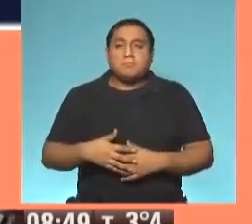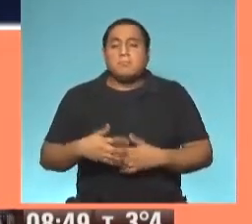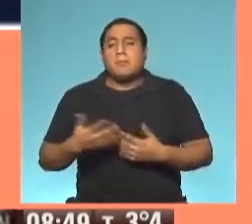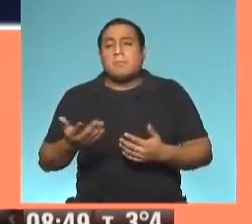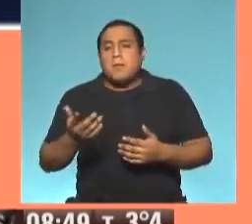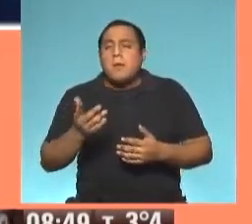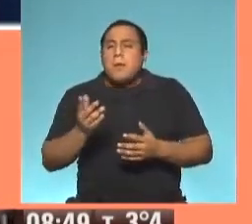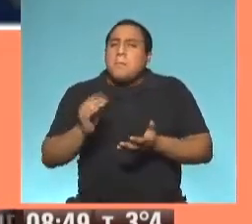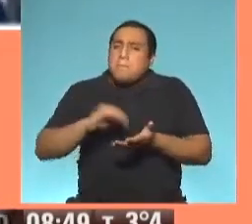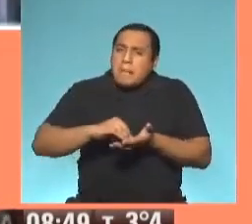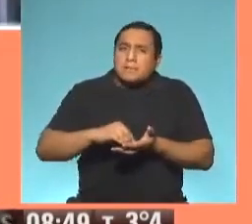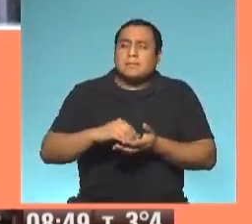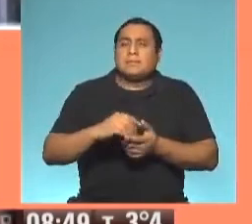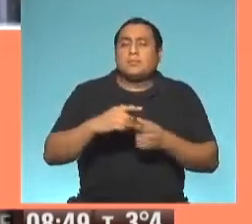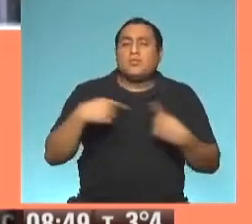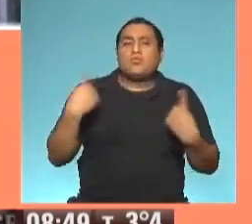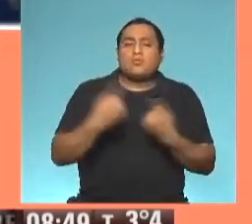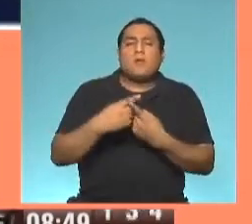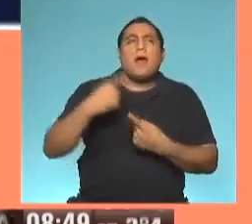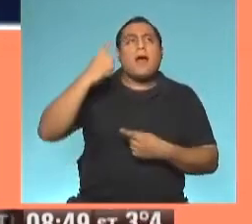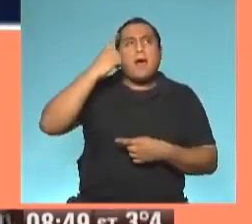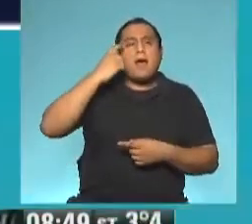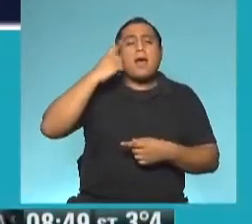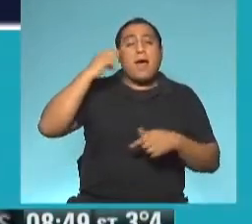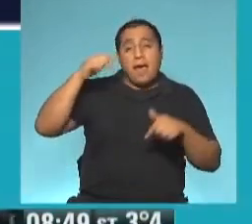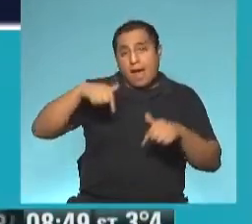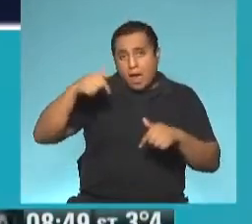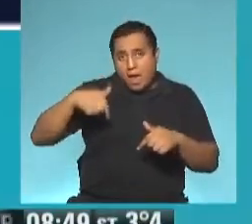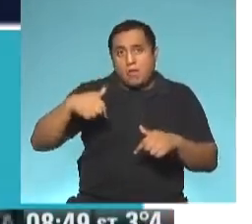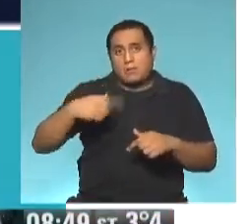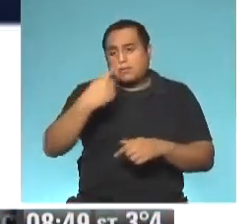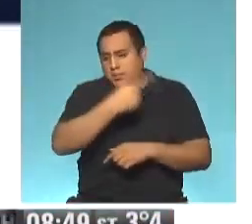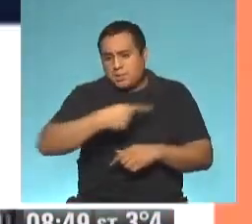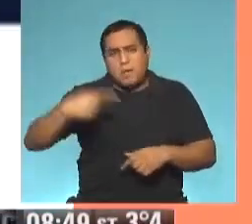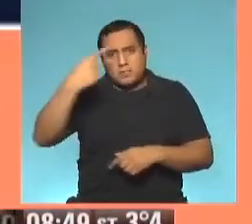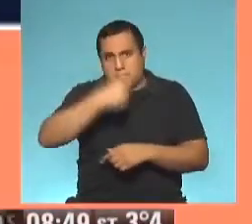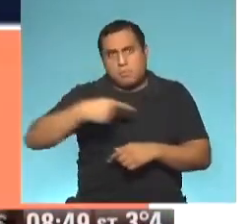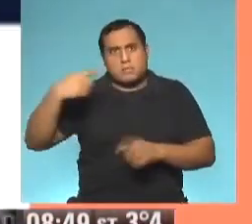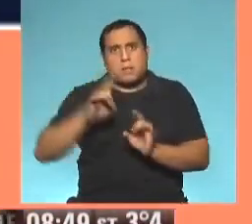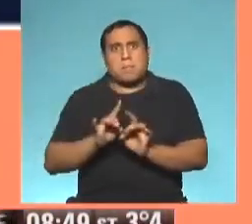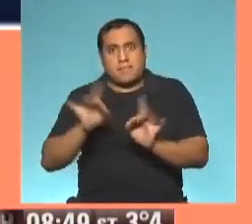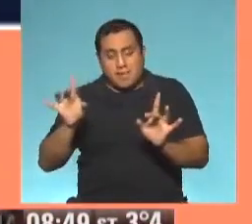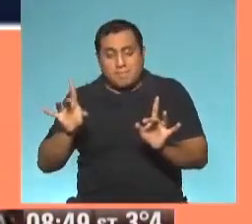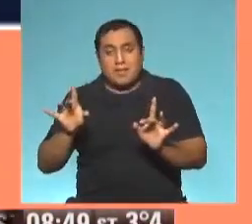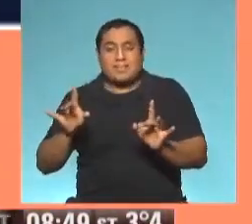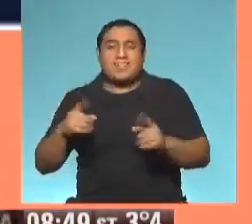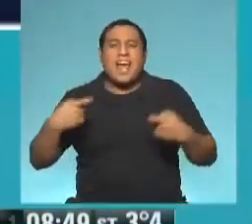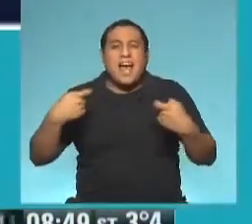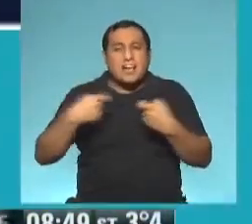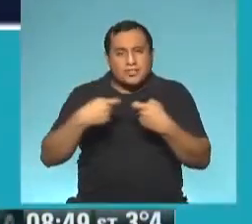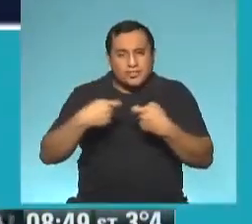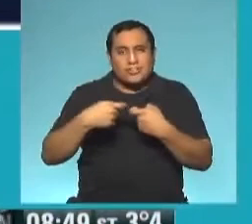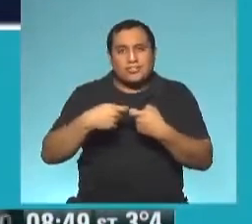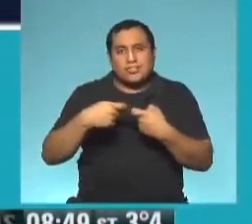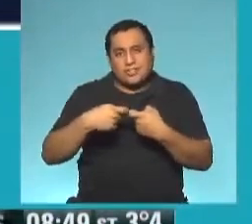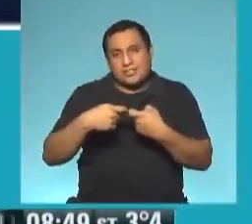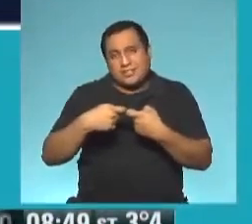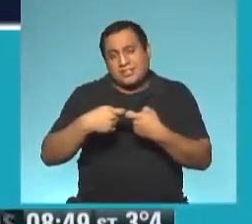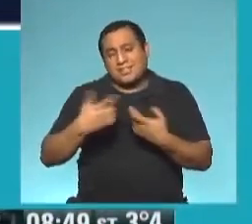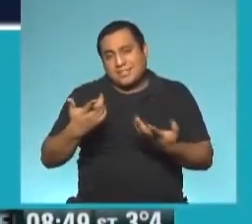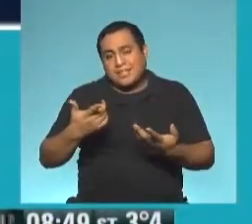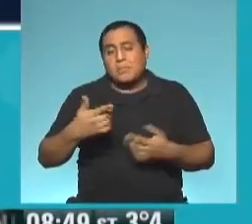una de las cosas que nosotros hemos aprendido en estas largas semanas de pandemia desde la Asociación de Psiquiatras es